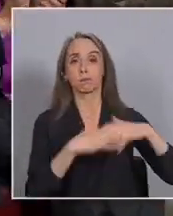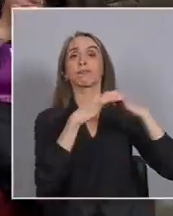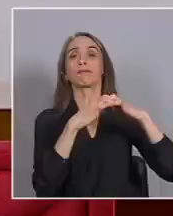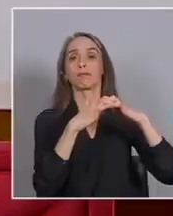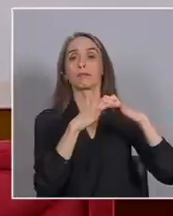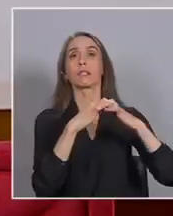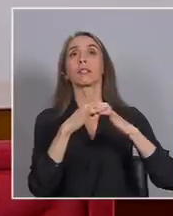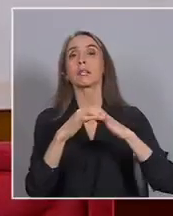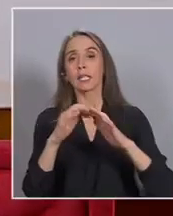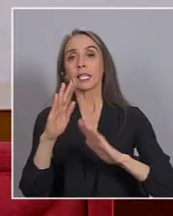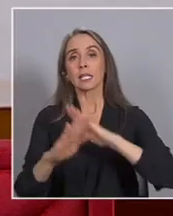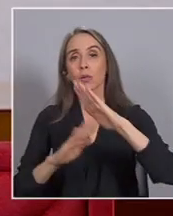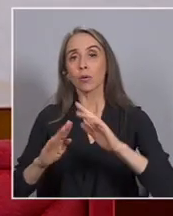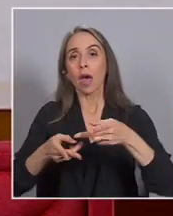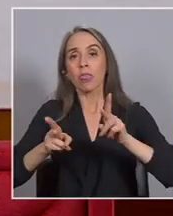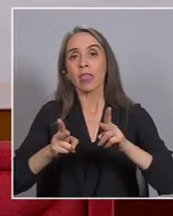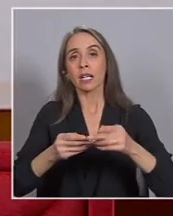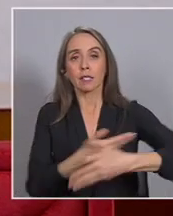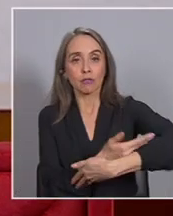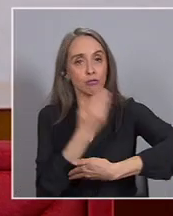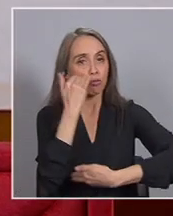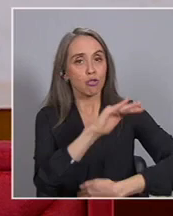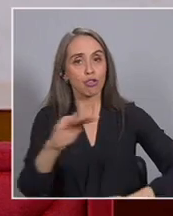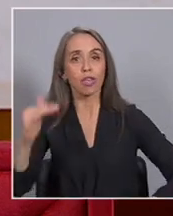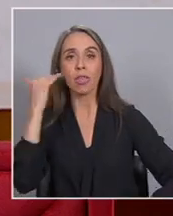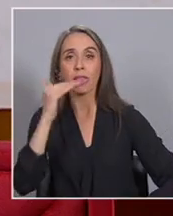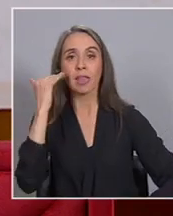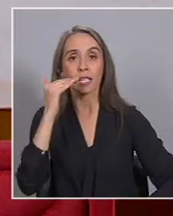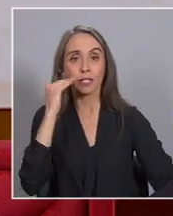y velar por los derechos de los niños.